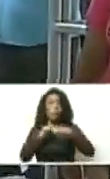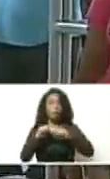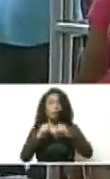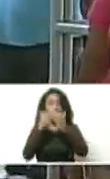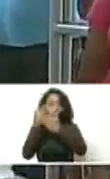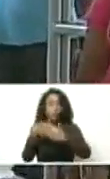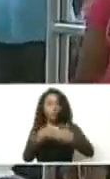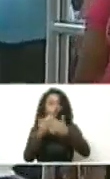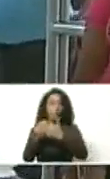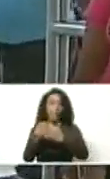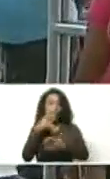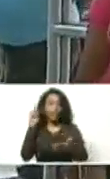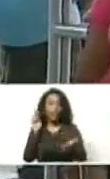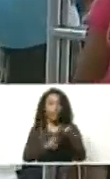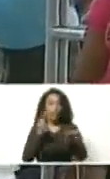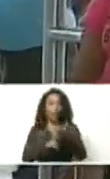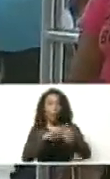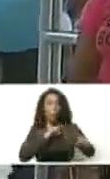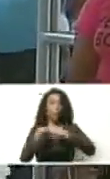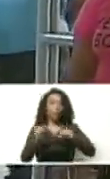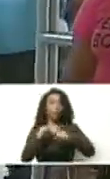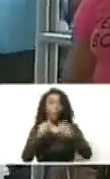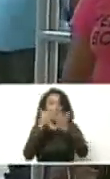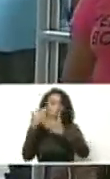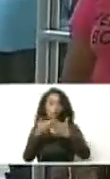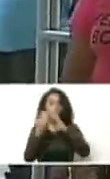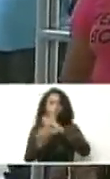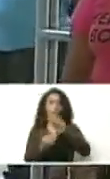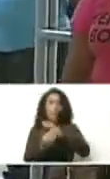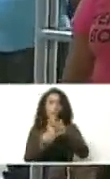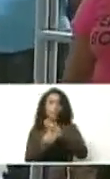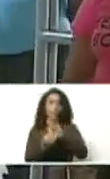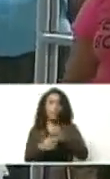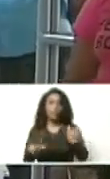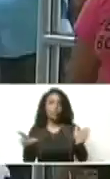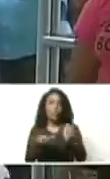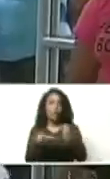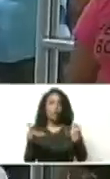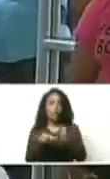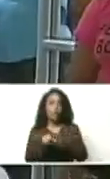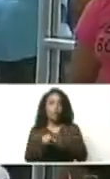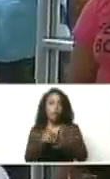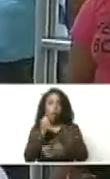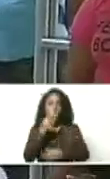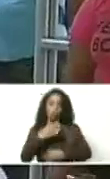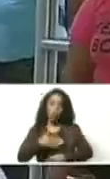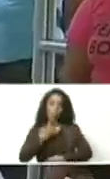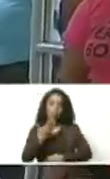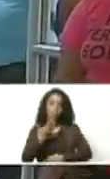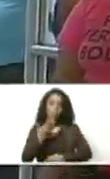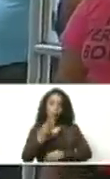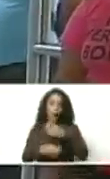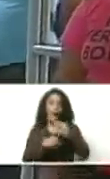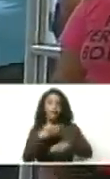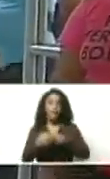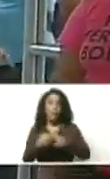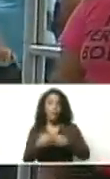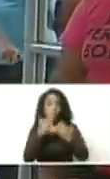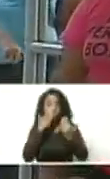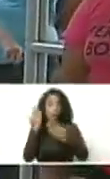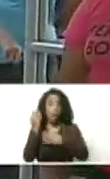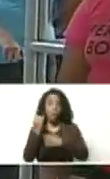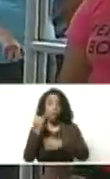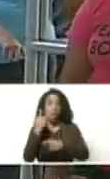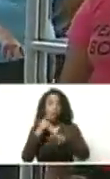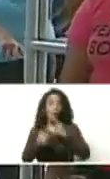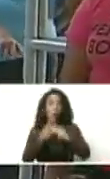estudiantil, el verdadero movimiento estudiantil de base, desde los liceos, bueno, la podamos nosotros concretar. Fíjate cuántas cosas